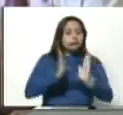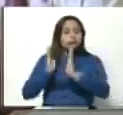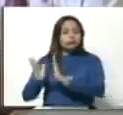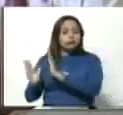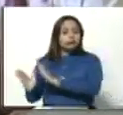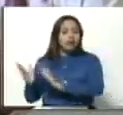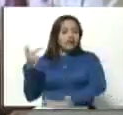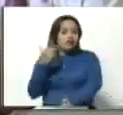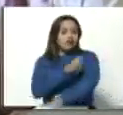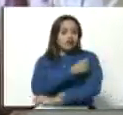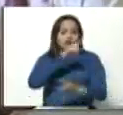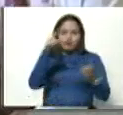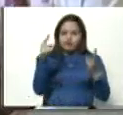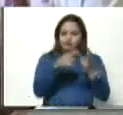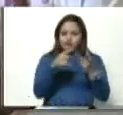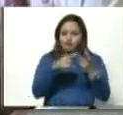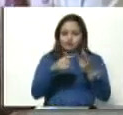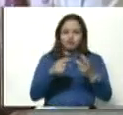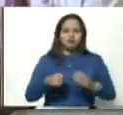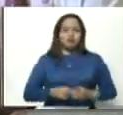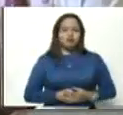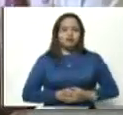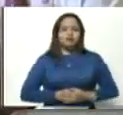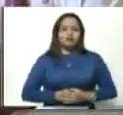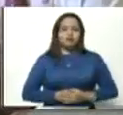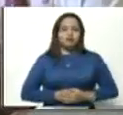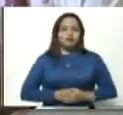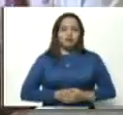de vacunación.